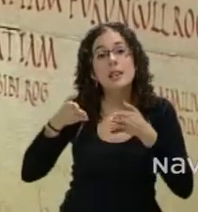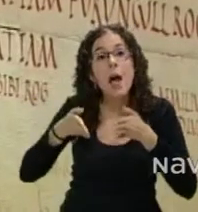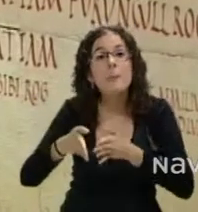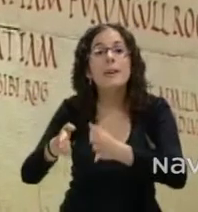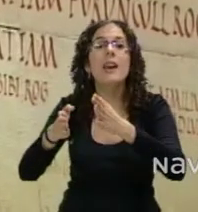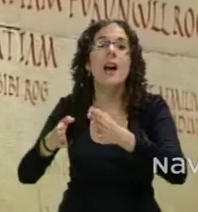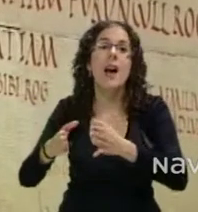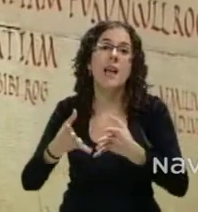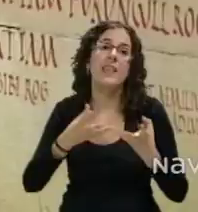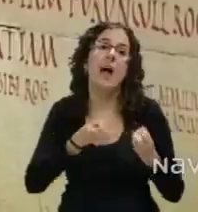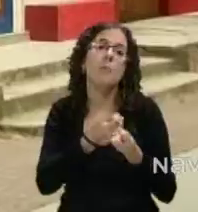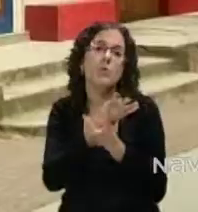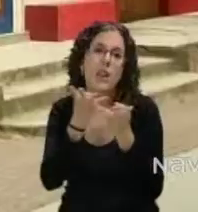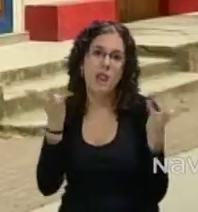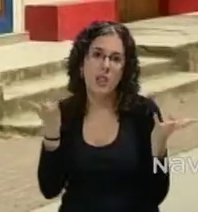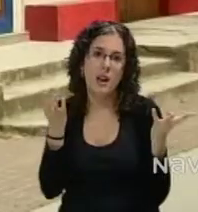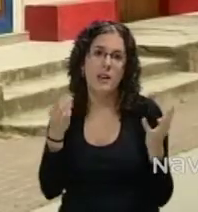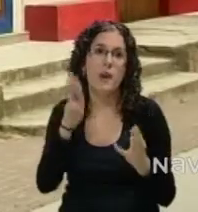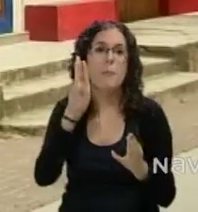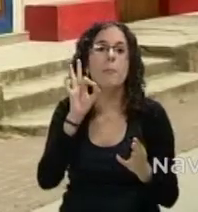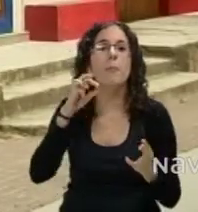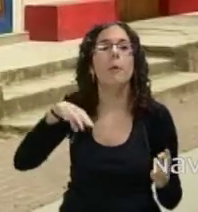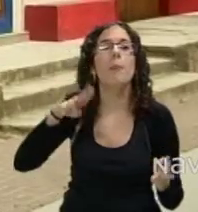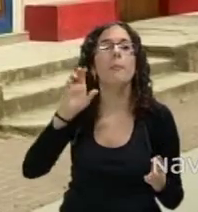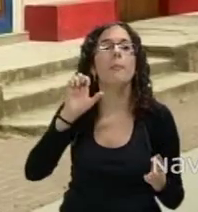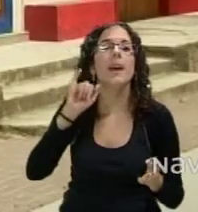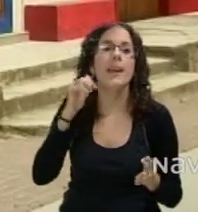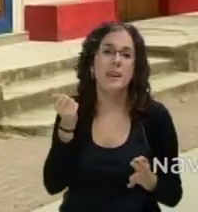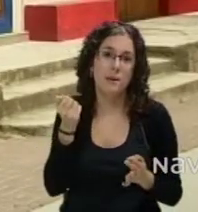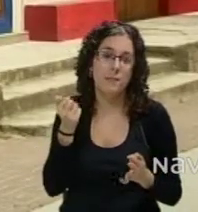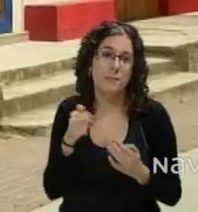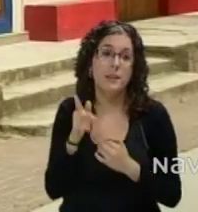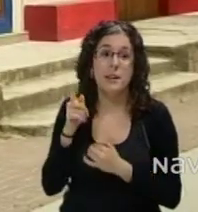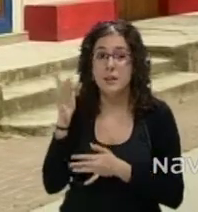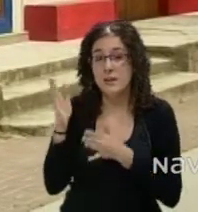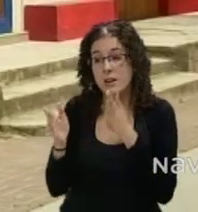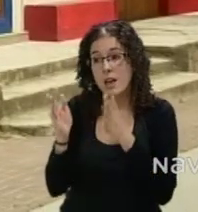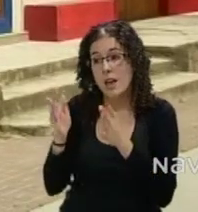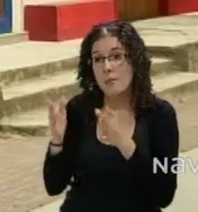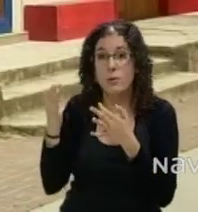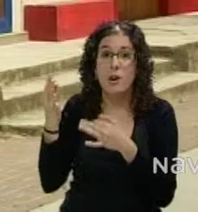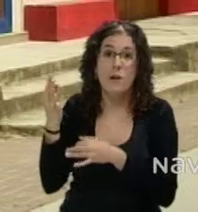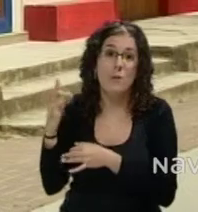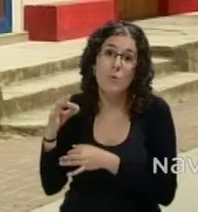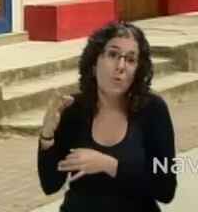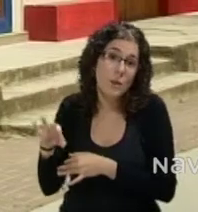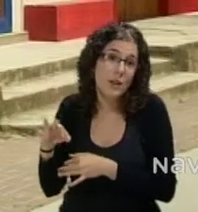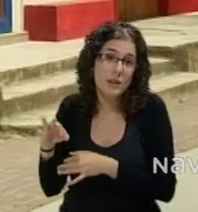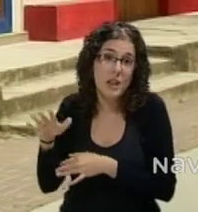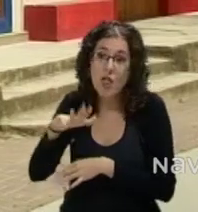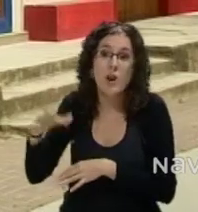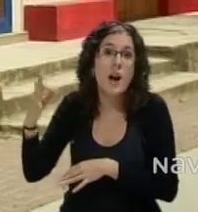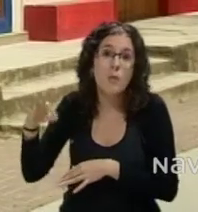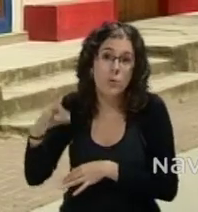Pompeya, que es el único lugar del mundo donde se nos han quedado casas, prácticamente hasta el nivel del tejado. Tiene